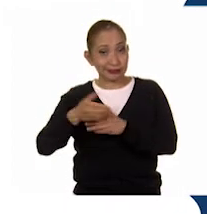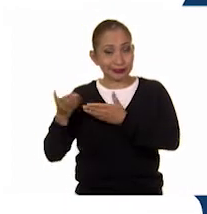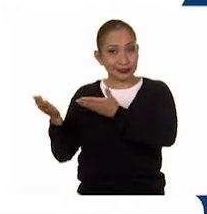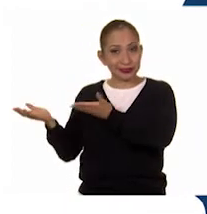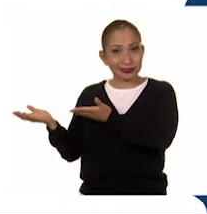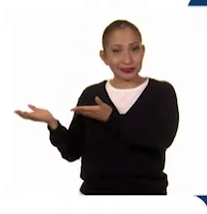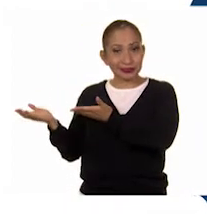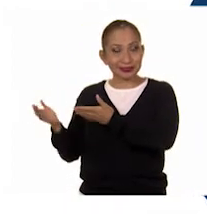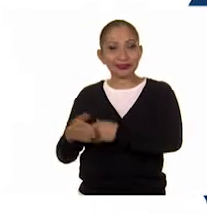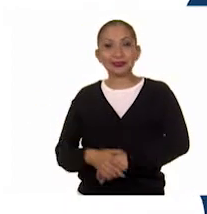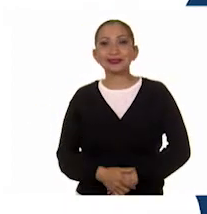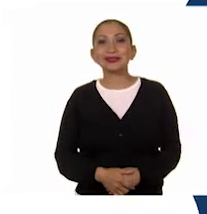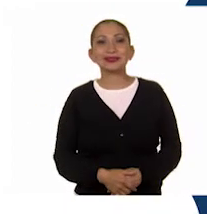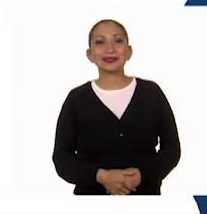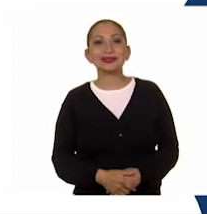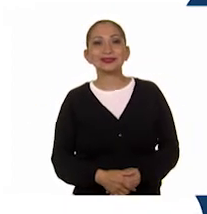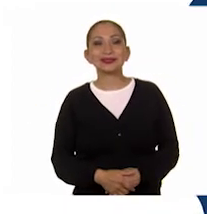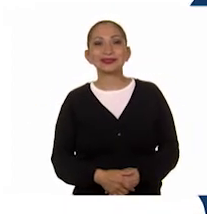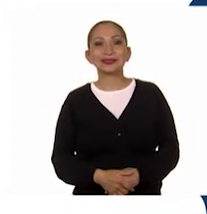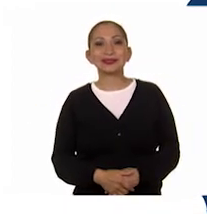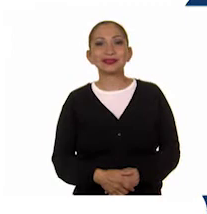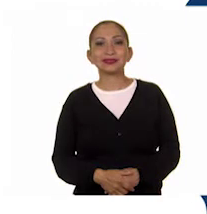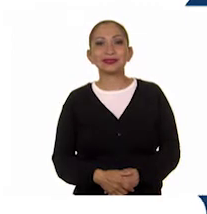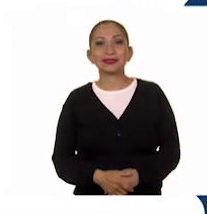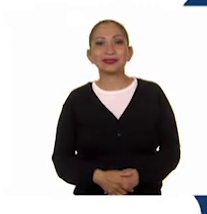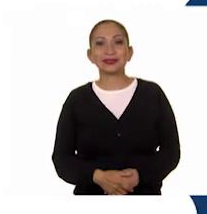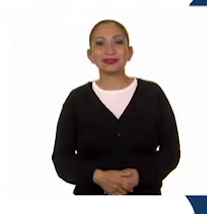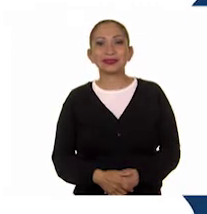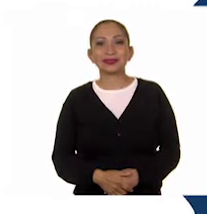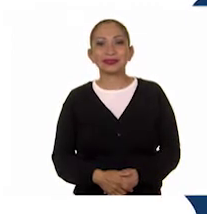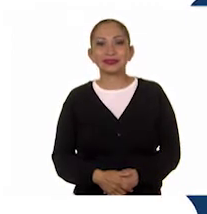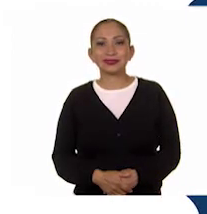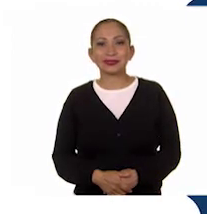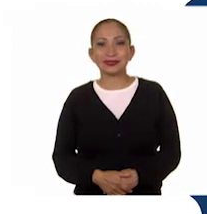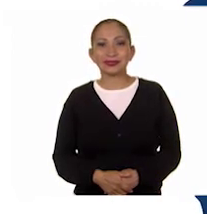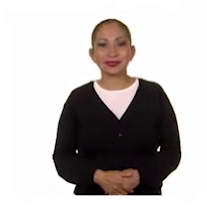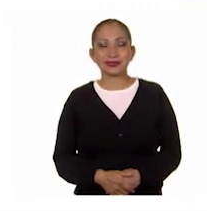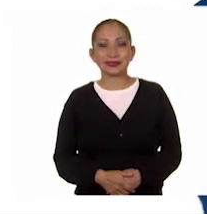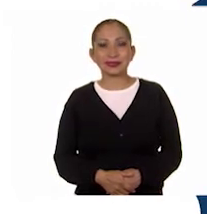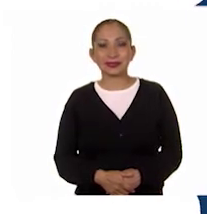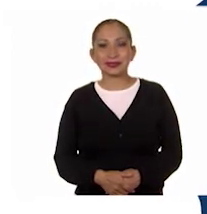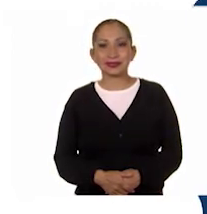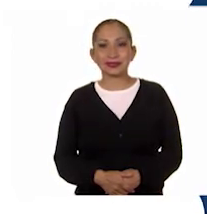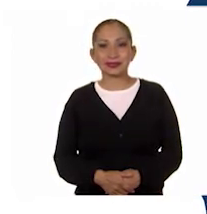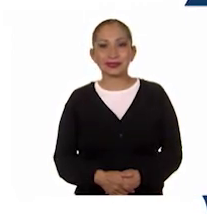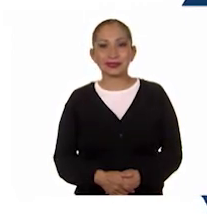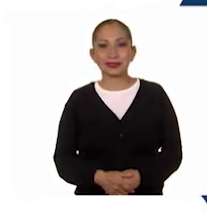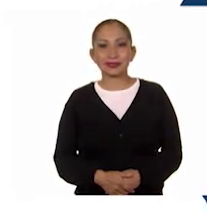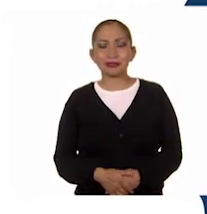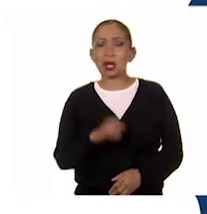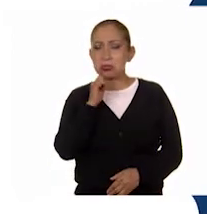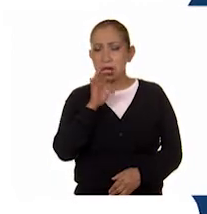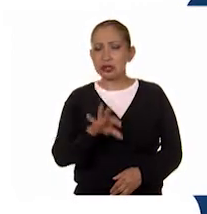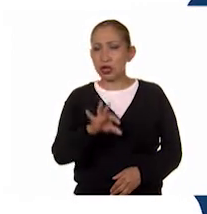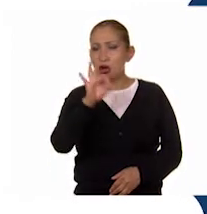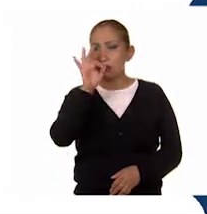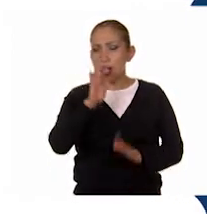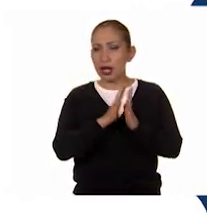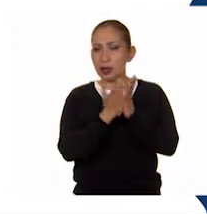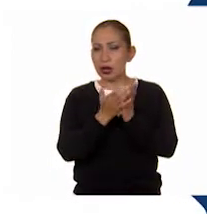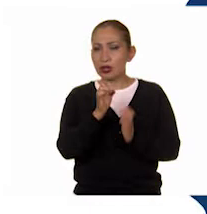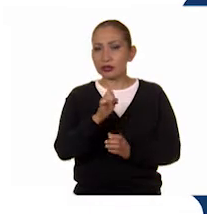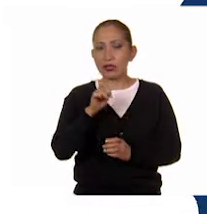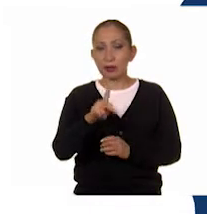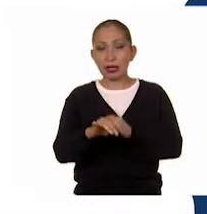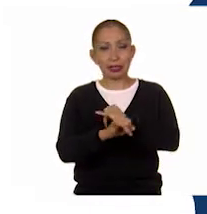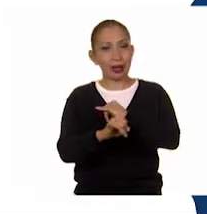55 41 72 04 13, con 100 líneas. También puedes encontrar los libros de texto